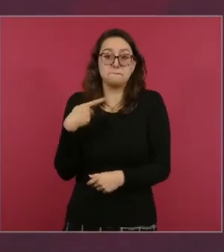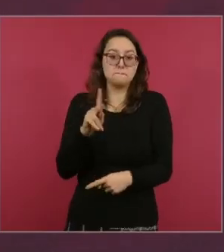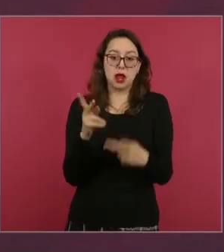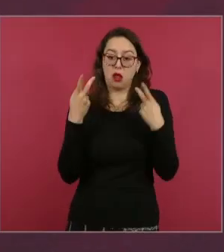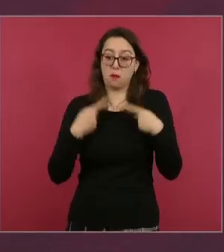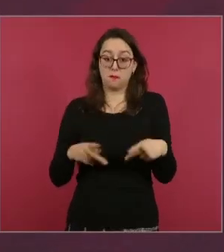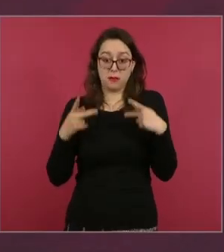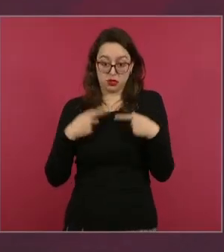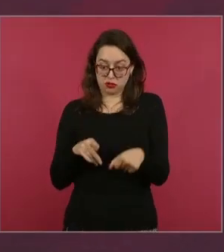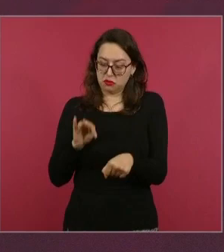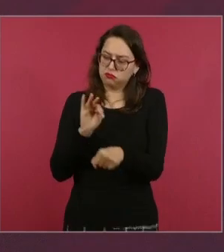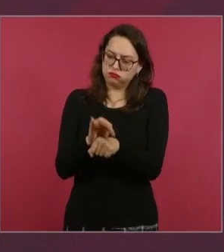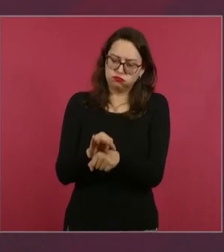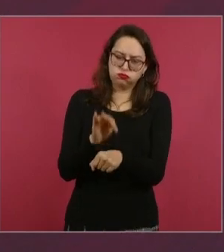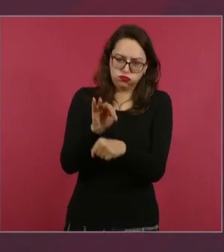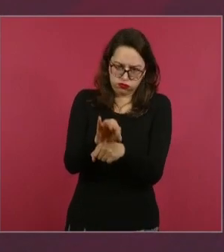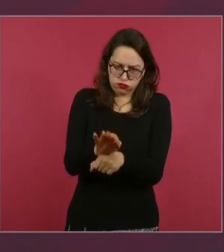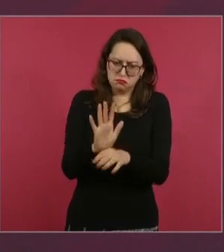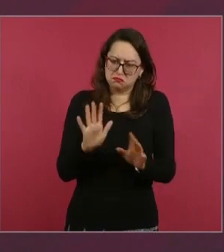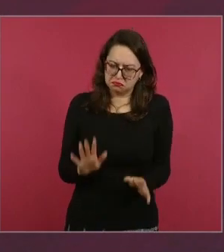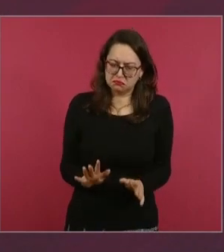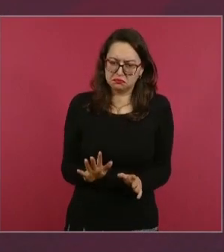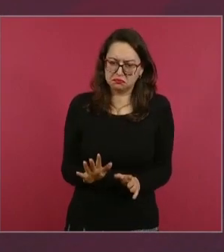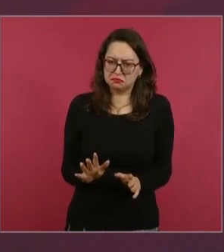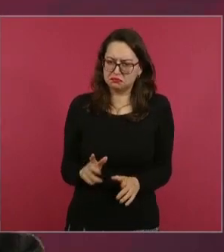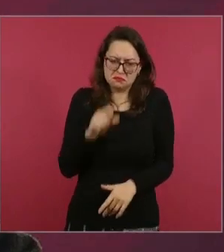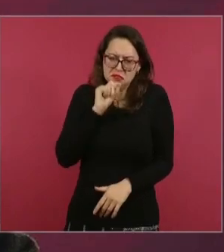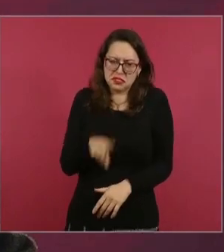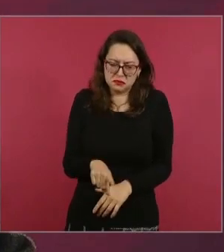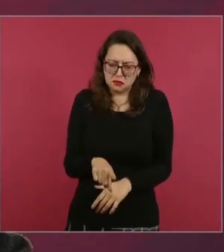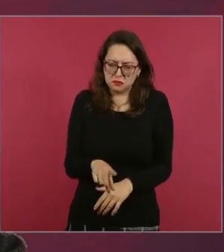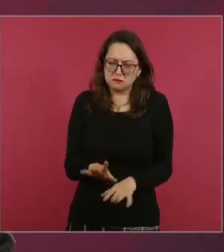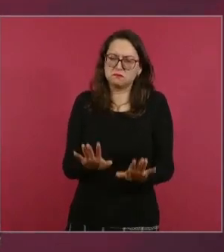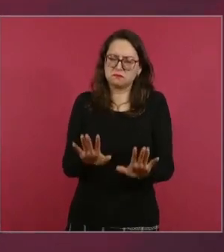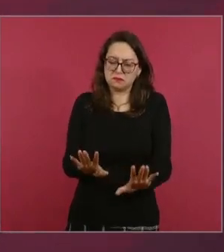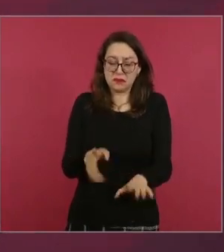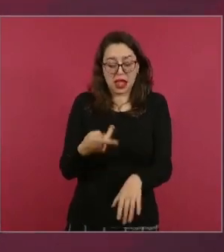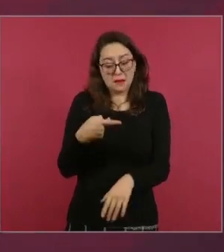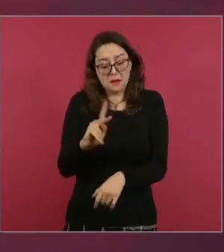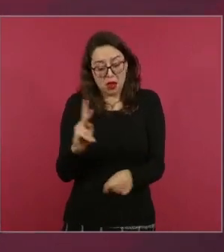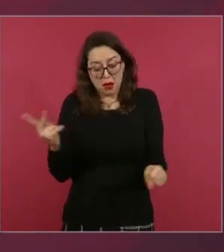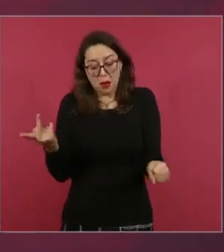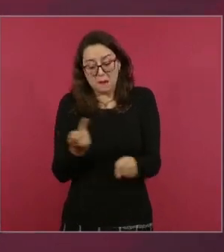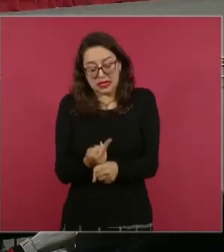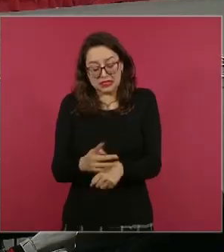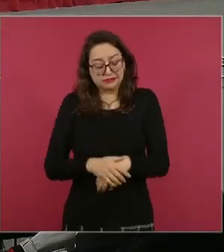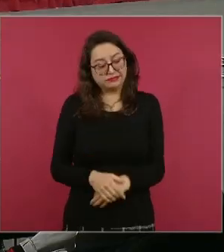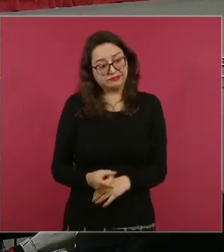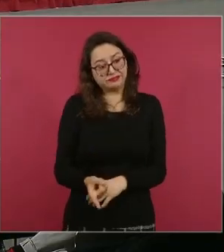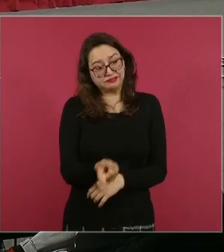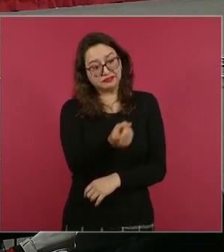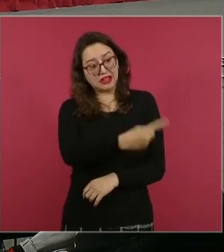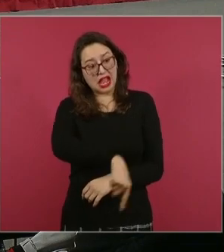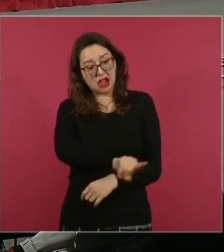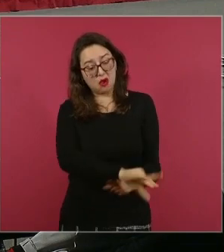no nuestros enemigos Porque no tenemos enemigos nuestros adversarios